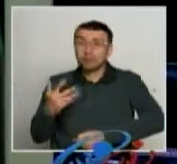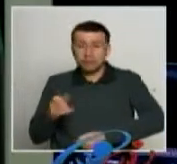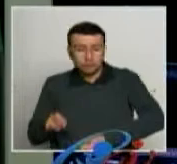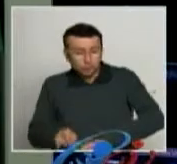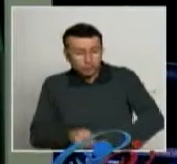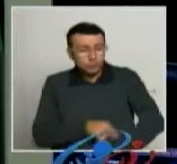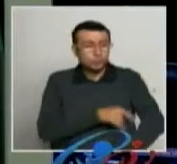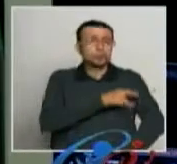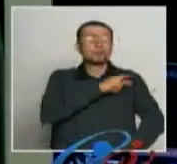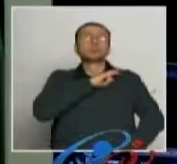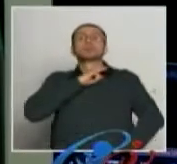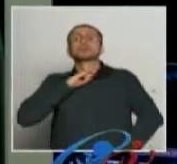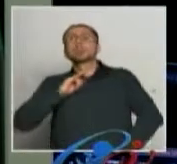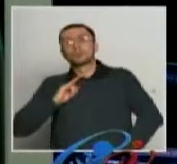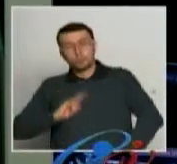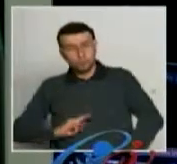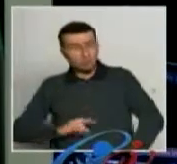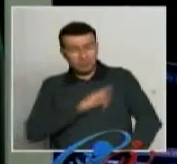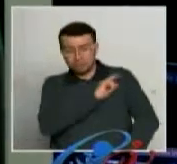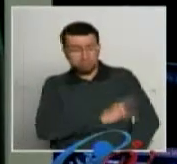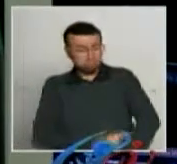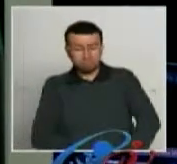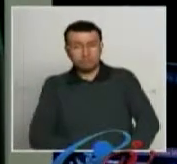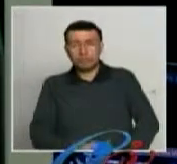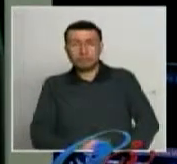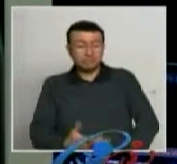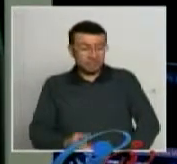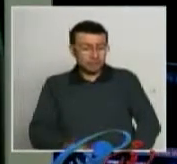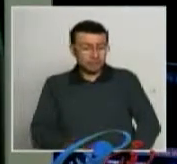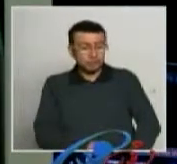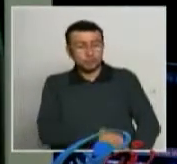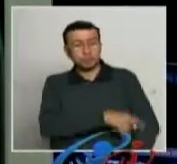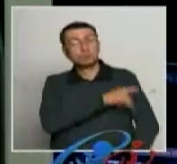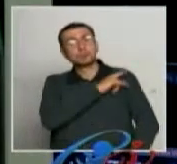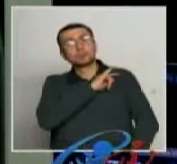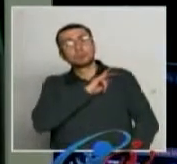devolverse en sentido pues del corazón